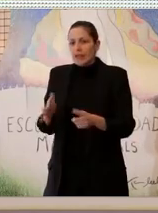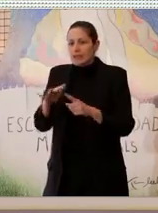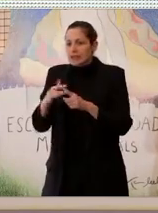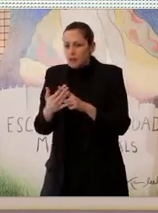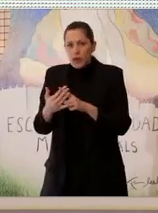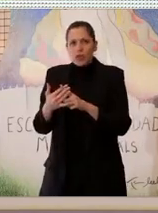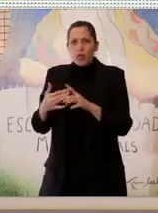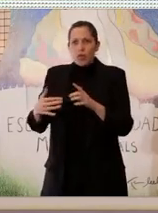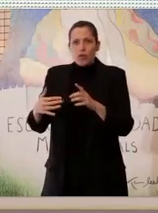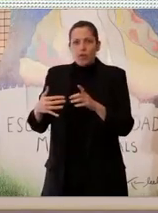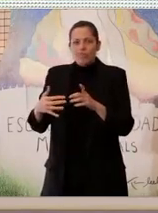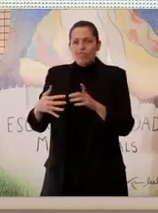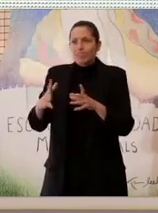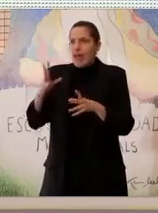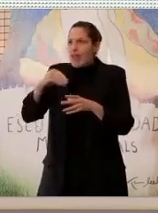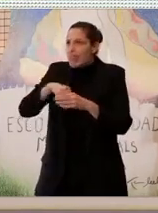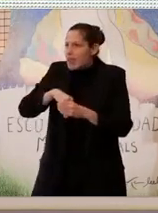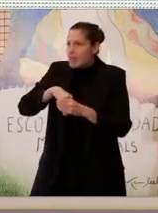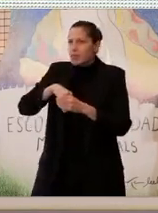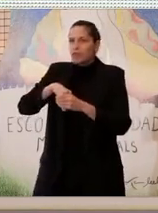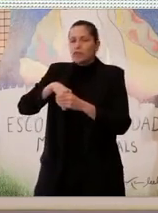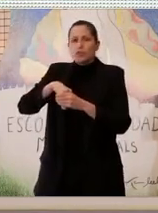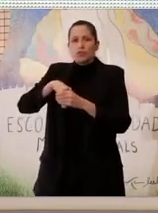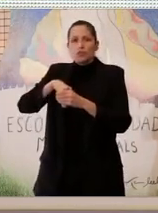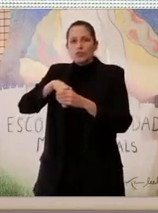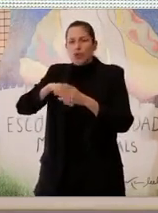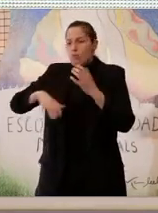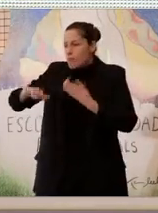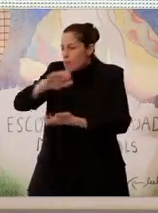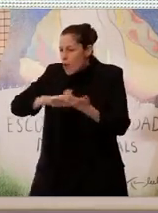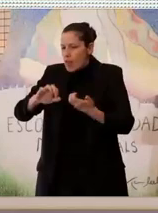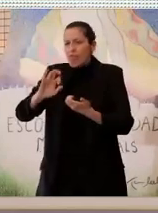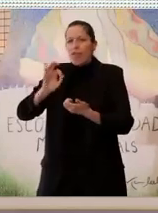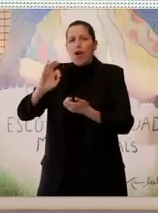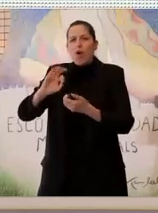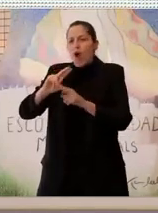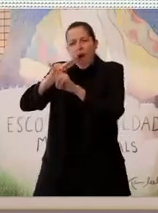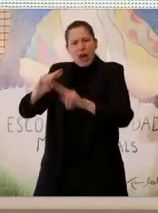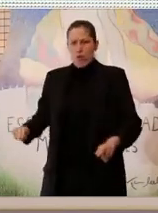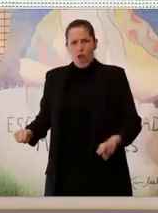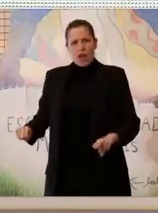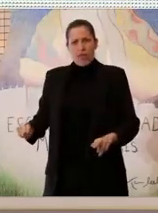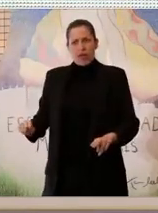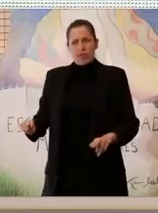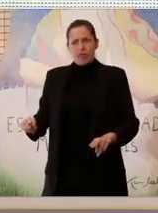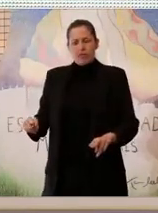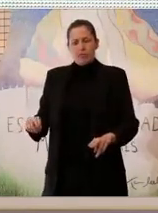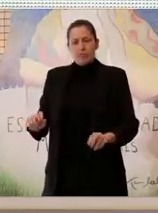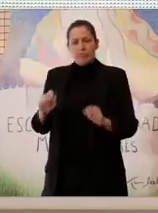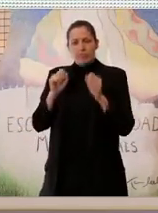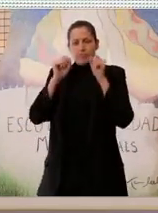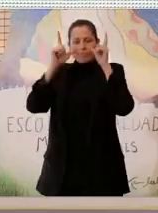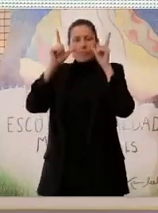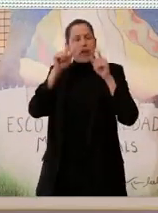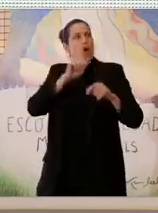de que evidentemente está absolutamente anulada, es decir, no es ni siquiera consciente de la situación de violencia. Hablo de